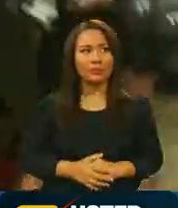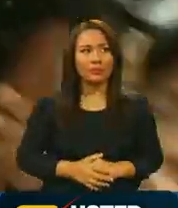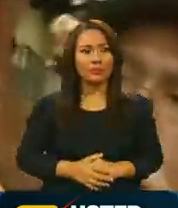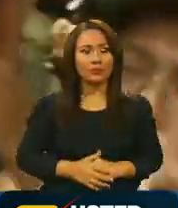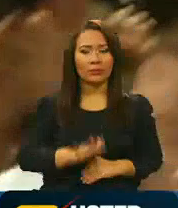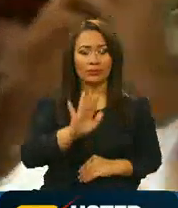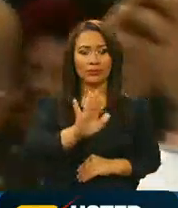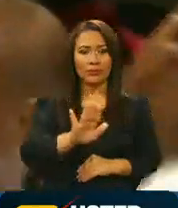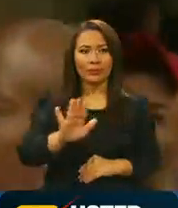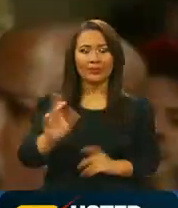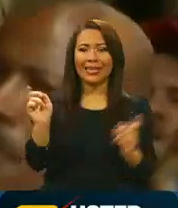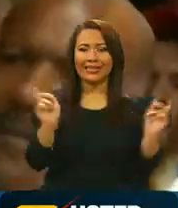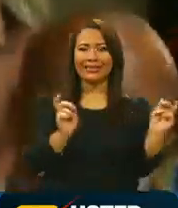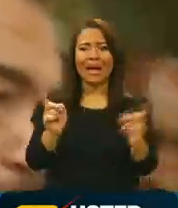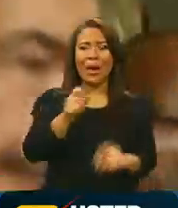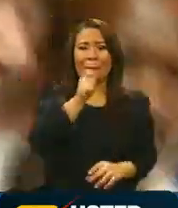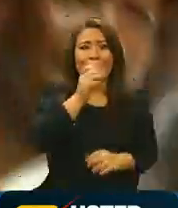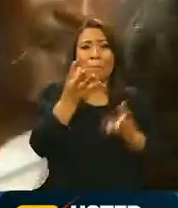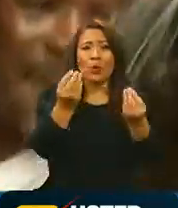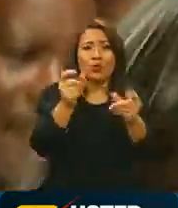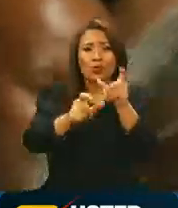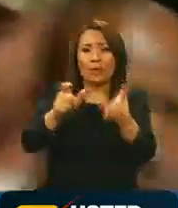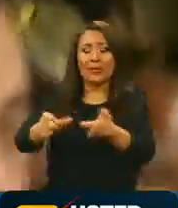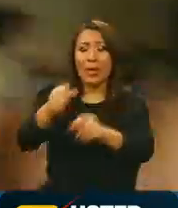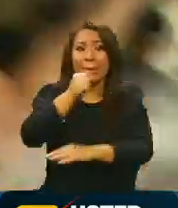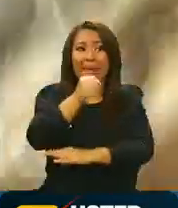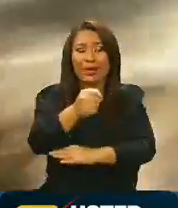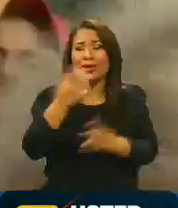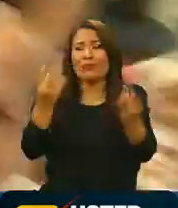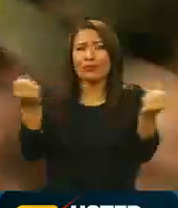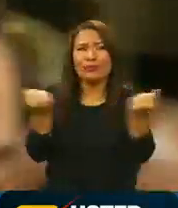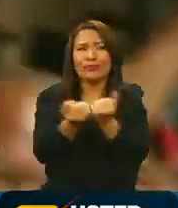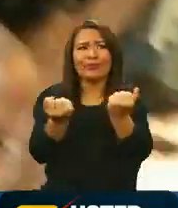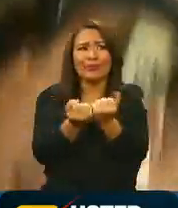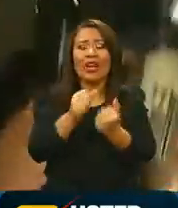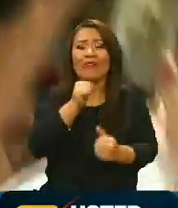sumamente complicado, pero bueno, ya nos podemos organizar mejor ahora sí.